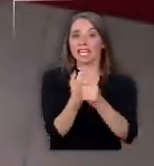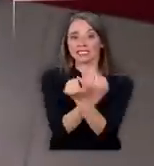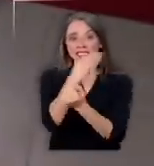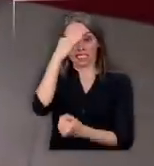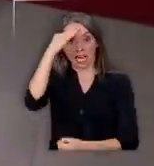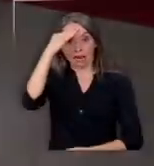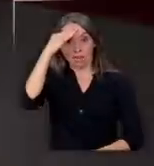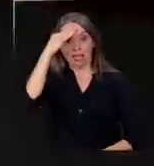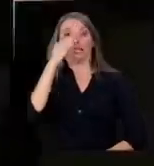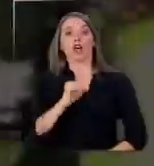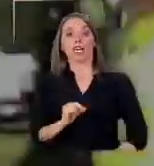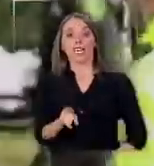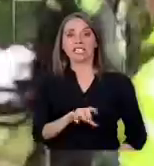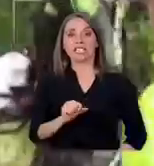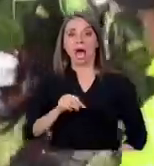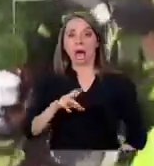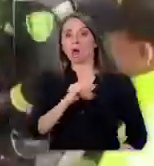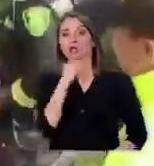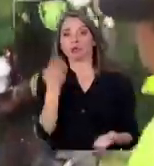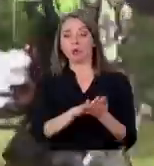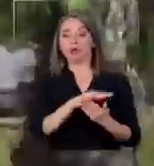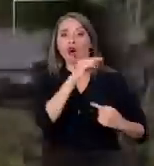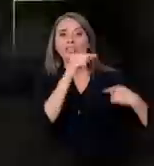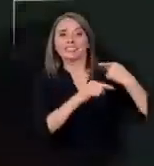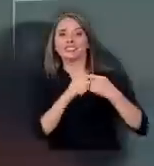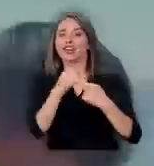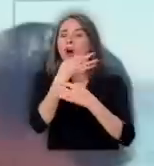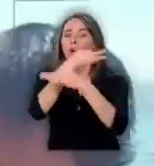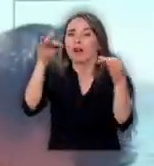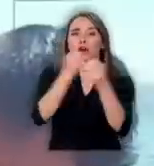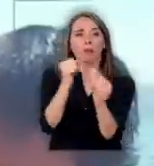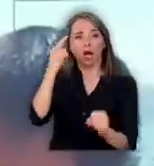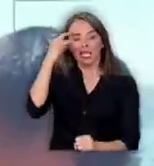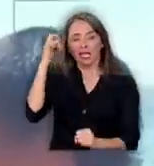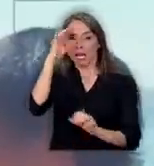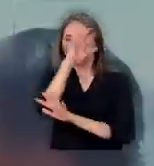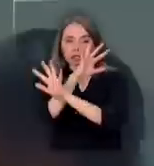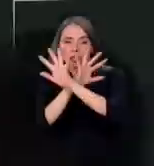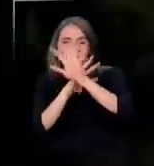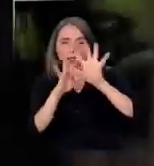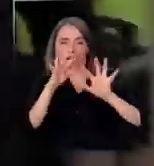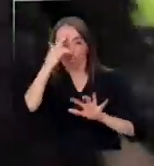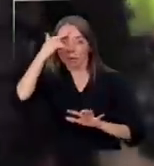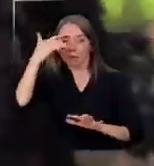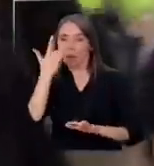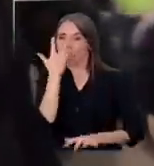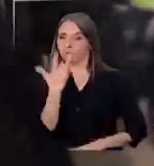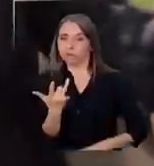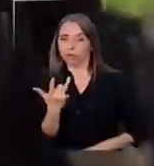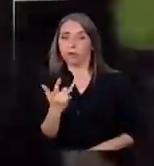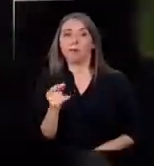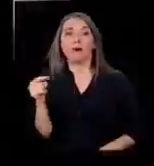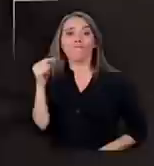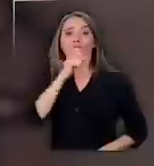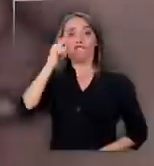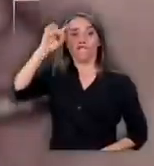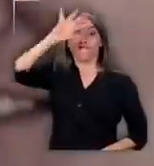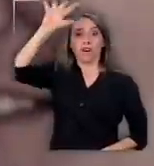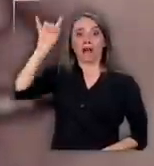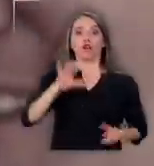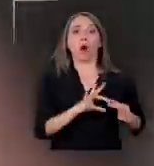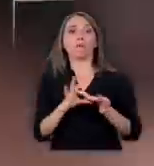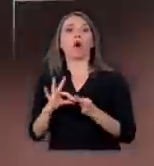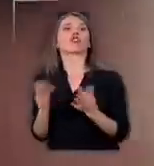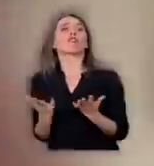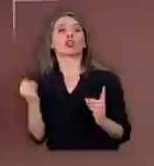Ilse Amory Ojeda es de aquellas historias difíciles de creer, oscura y truculenta, pero con un motivo nada de fantasioso. El móvil de